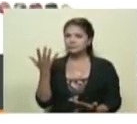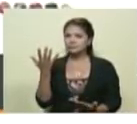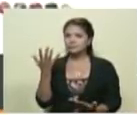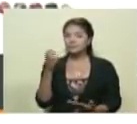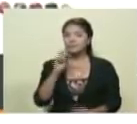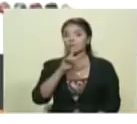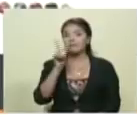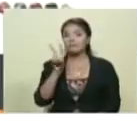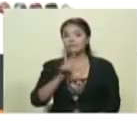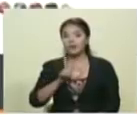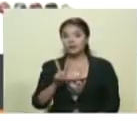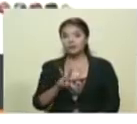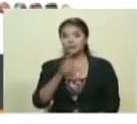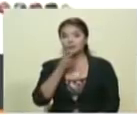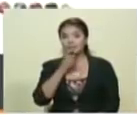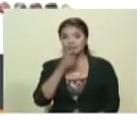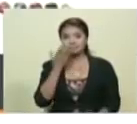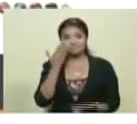Venezuelan Embassy UK.